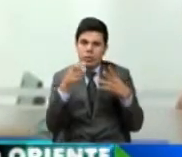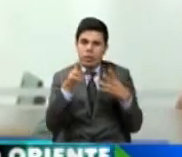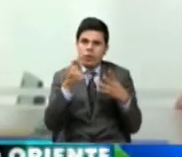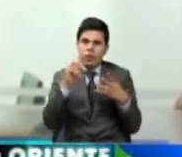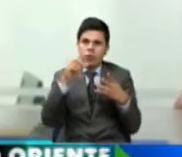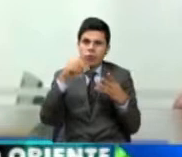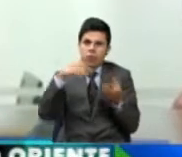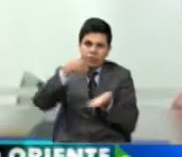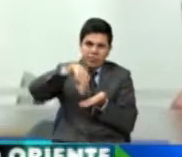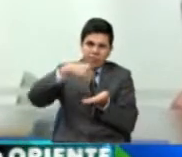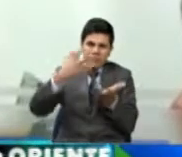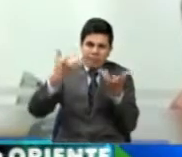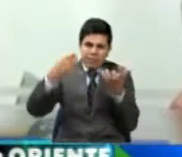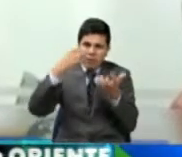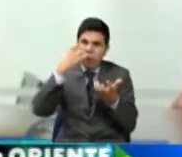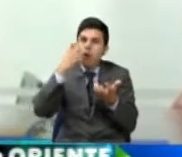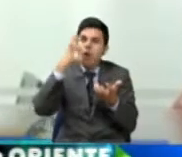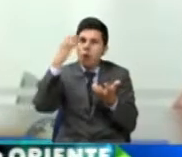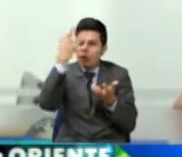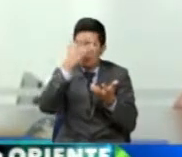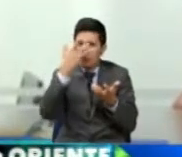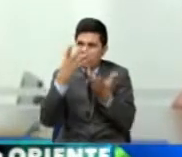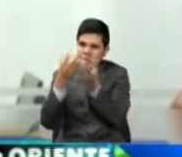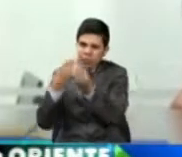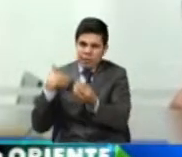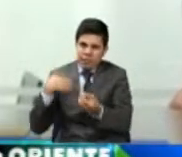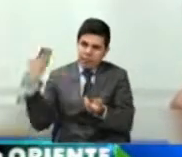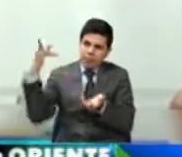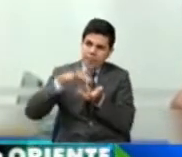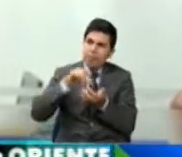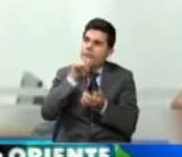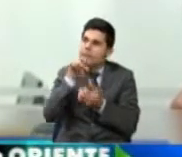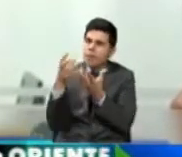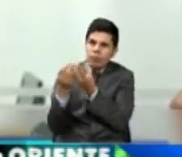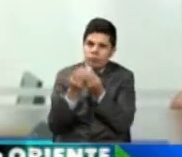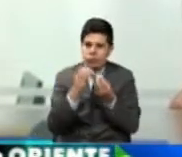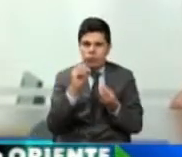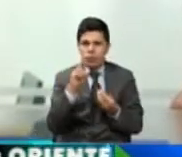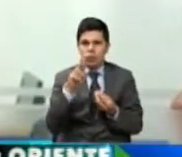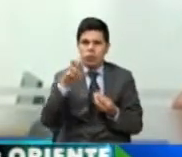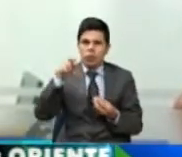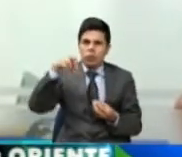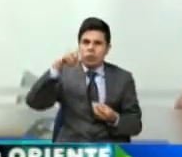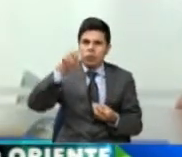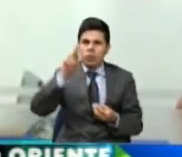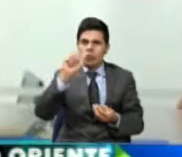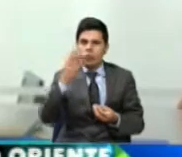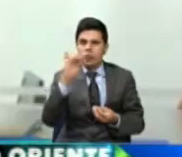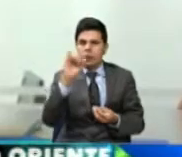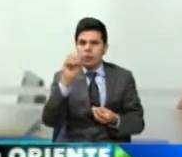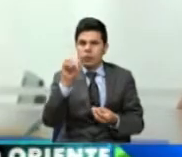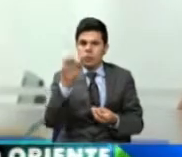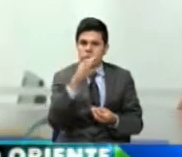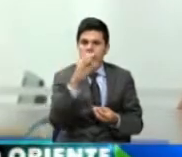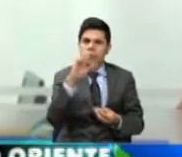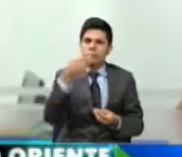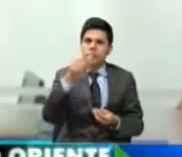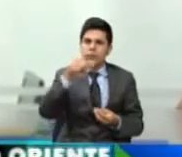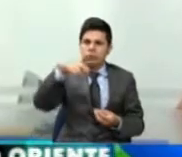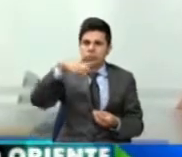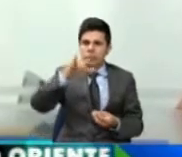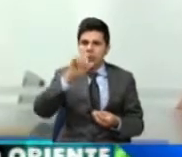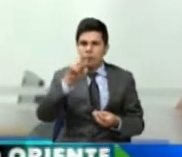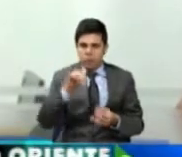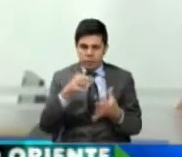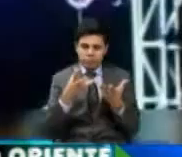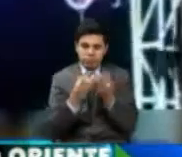de un grupo argentino que se llama Le Luthiers, lo trae un grupo de Bucaramanga que se llama La Corporación Chaplin, y bueno, estaremos, la Escuela de Arte Las Tablas